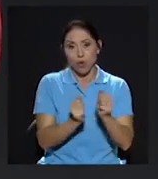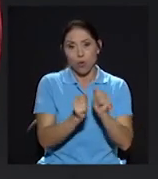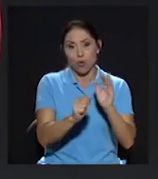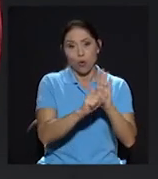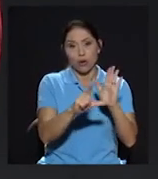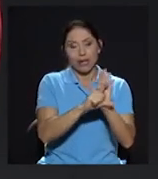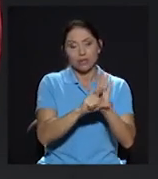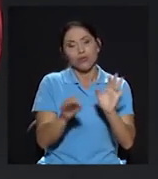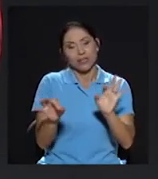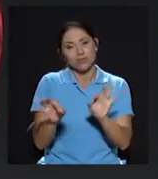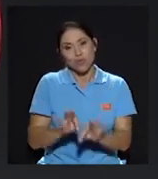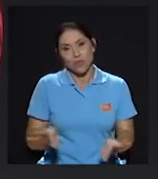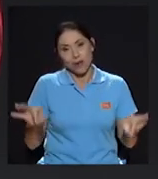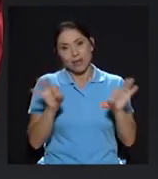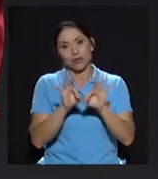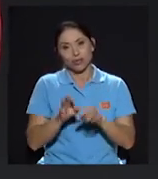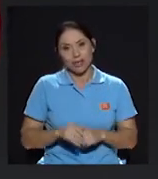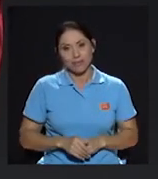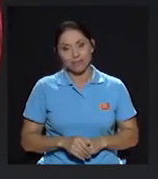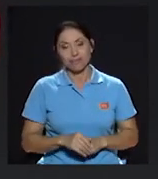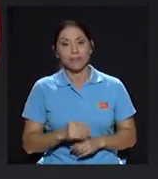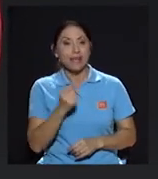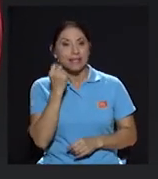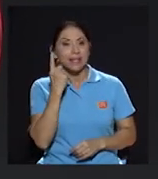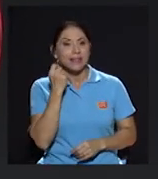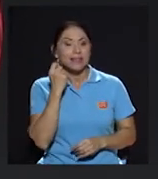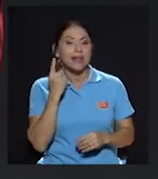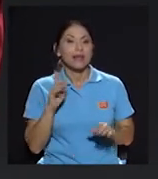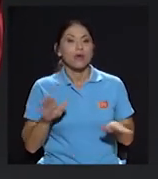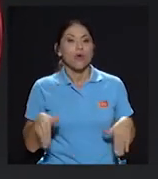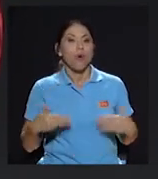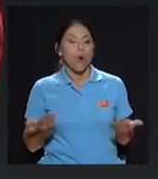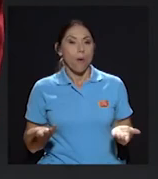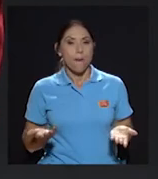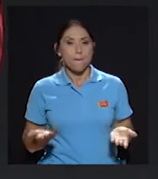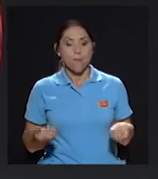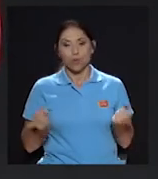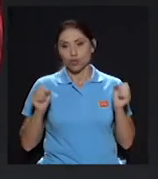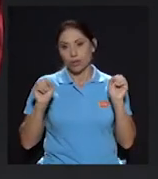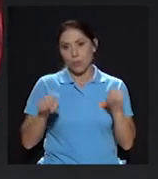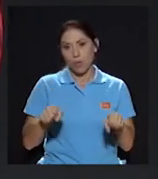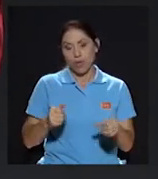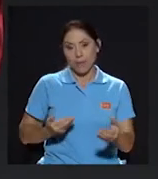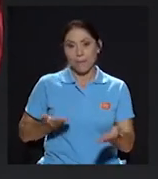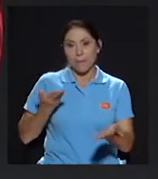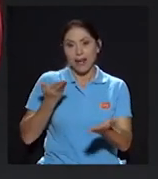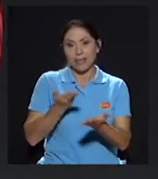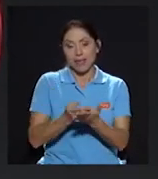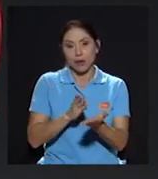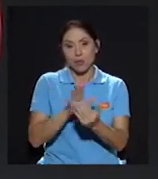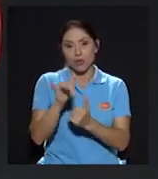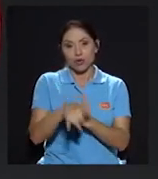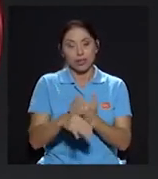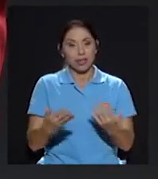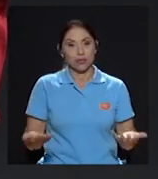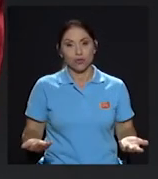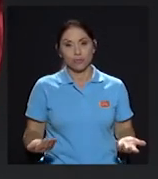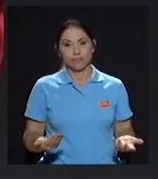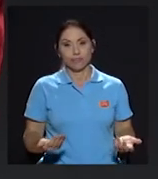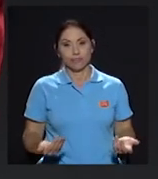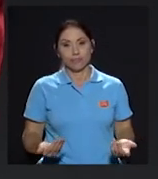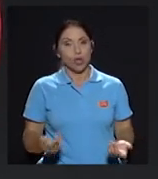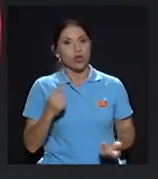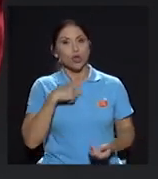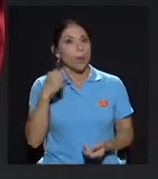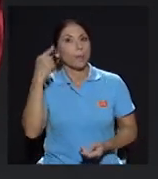poco entender verdad cómo se puede plantear un proyecto no tener las altas